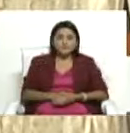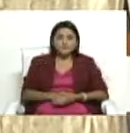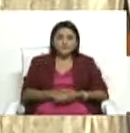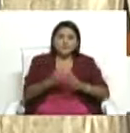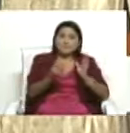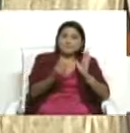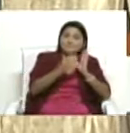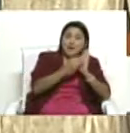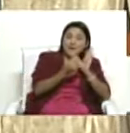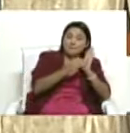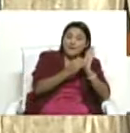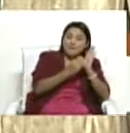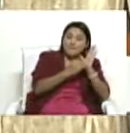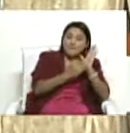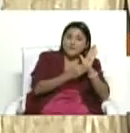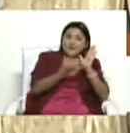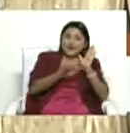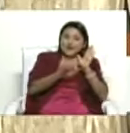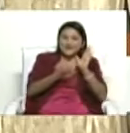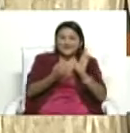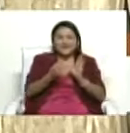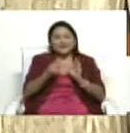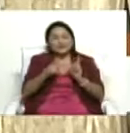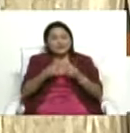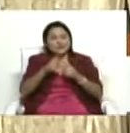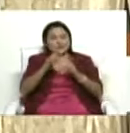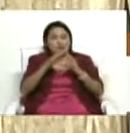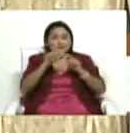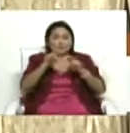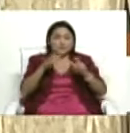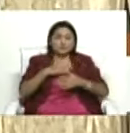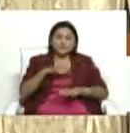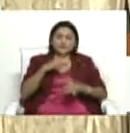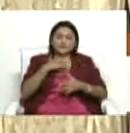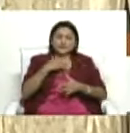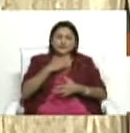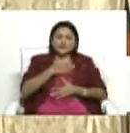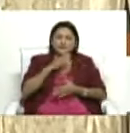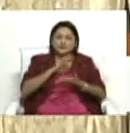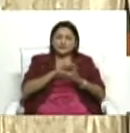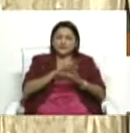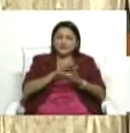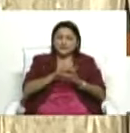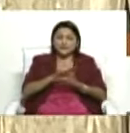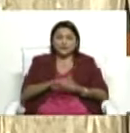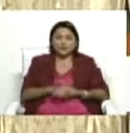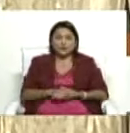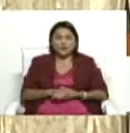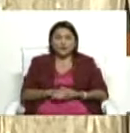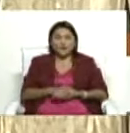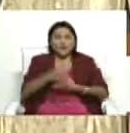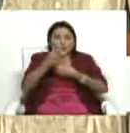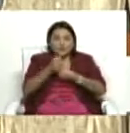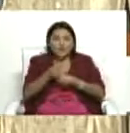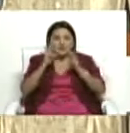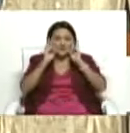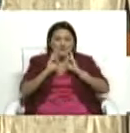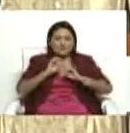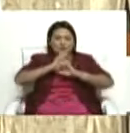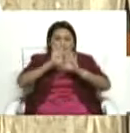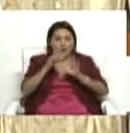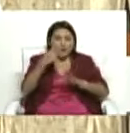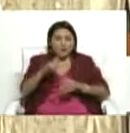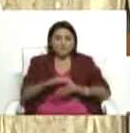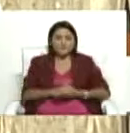aporten al evento electoral, más tranquilos nos sentiremos las ciudadanas y los ciudadanos en